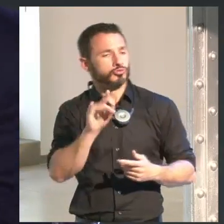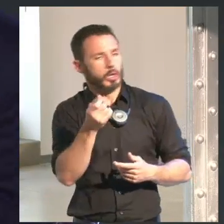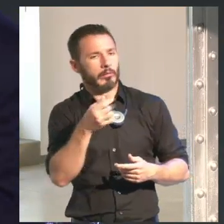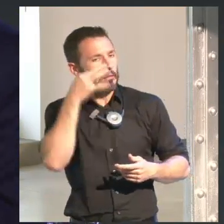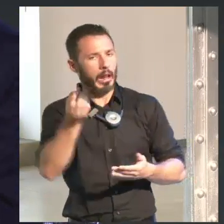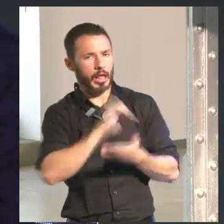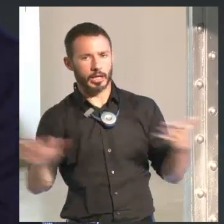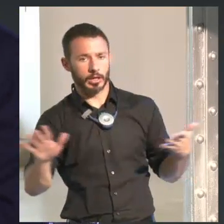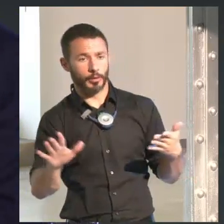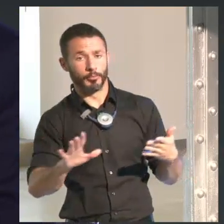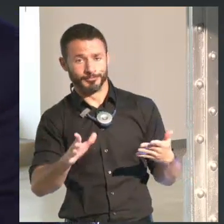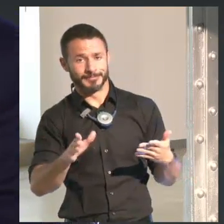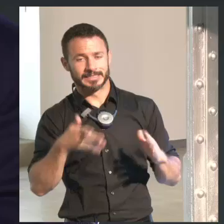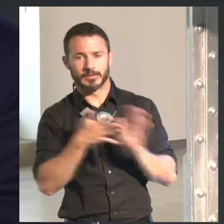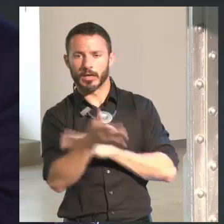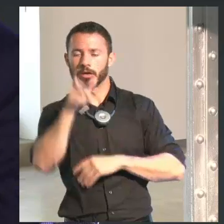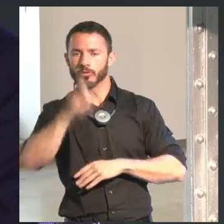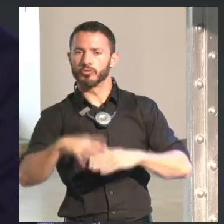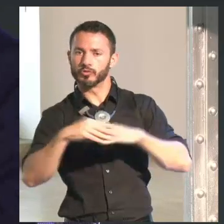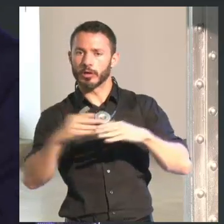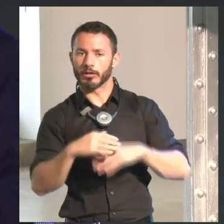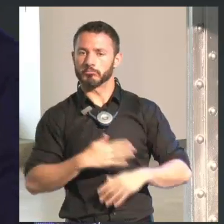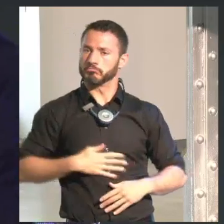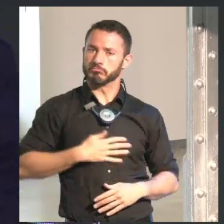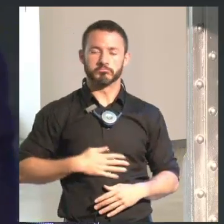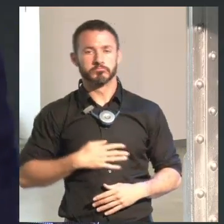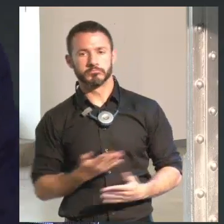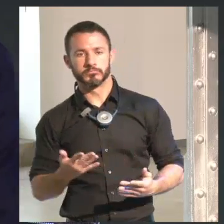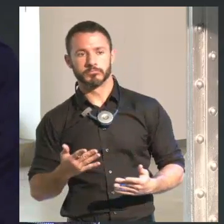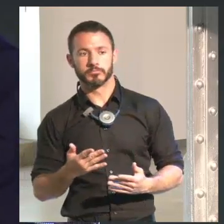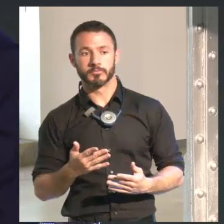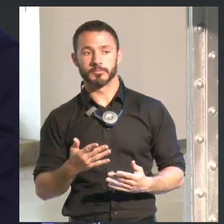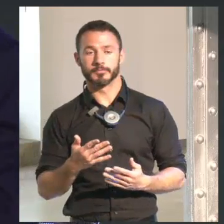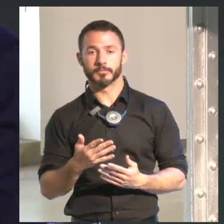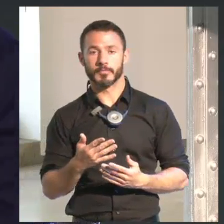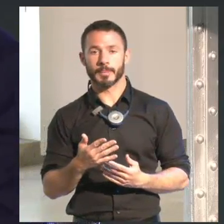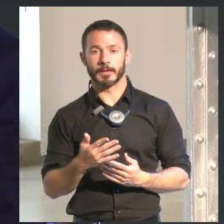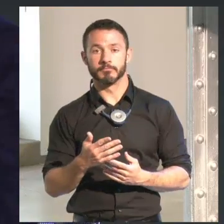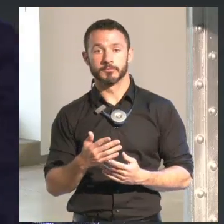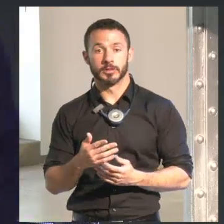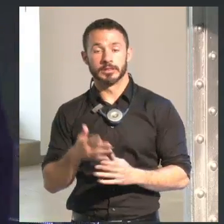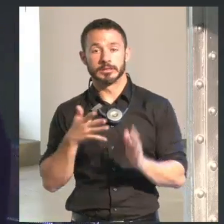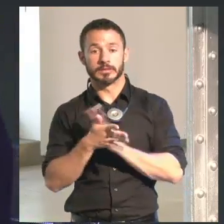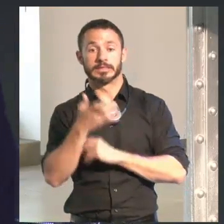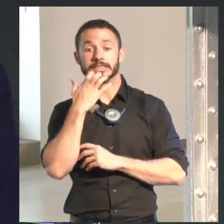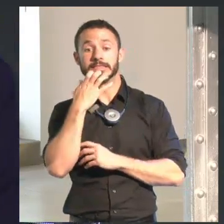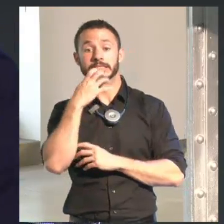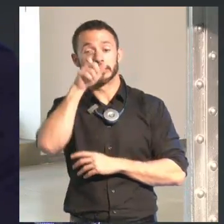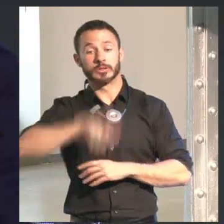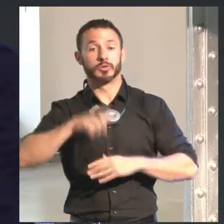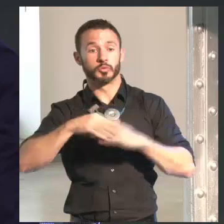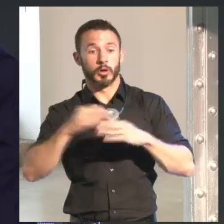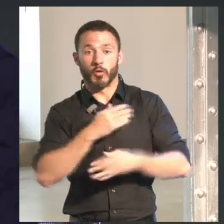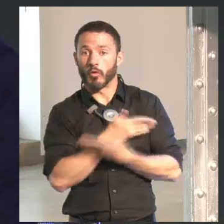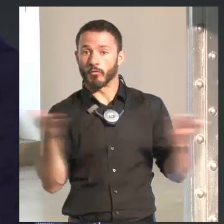tanto el usuario está encantado. Entonces, en la medida en que haya un nivel de confianza, que no haya un cataclismo